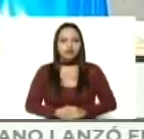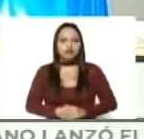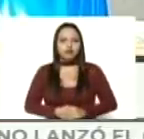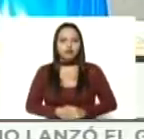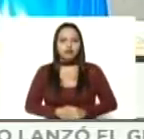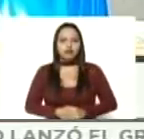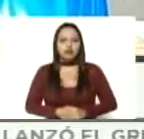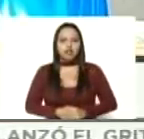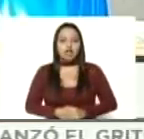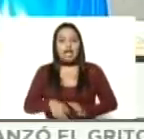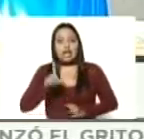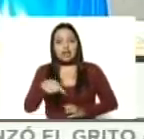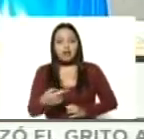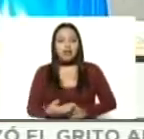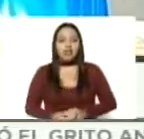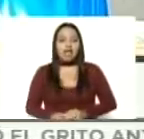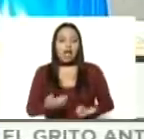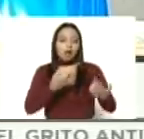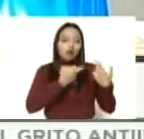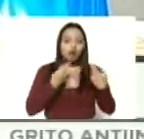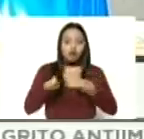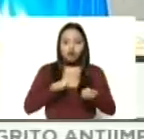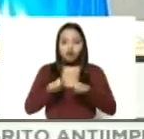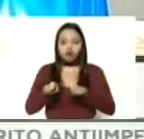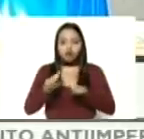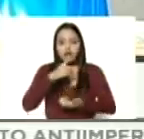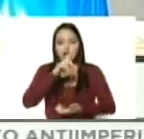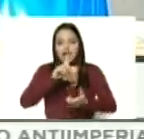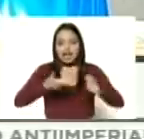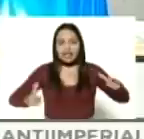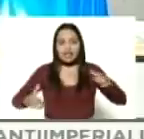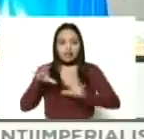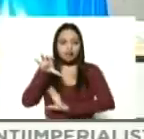Procurador General de la República, doctor Reinaldo,